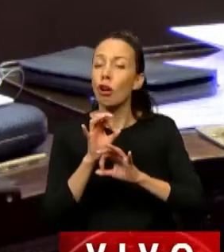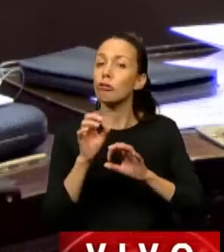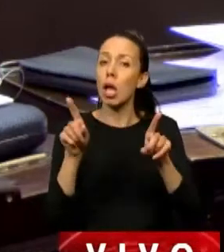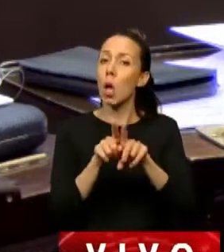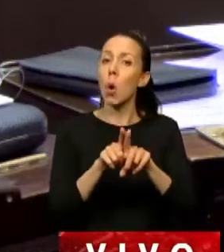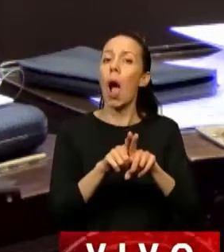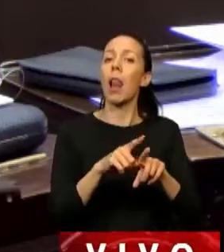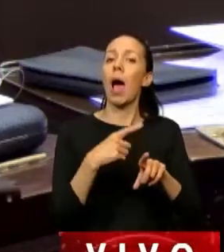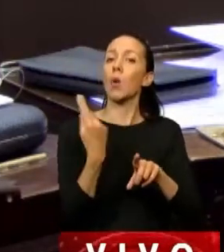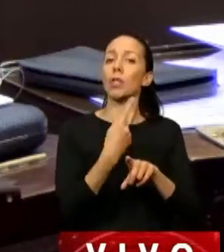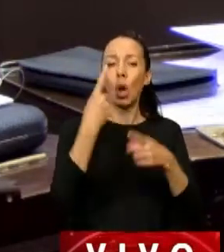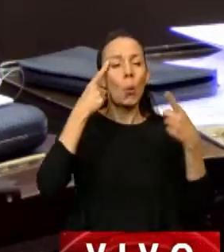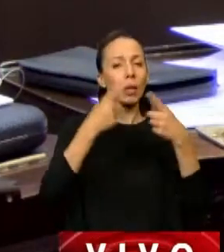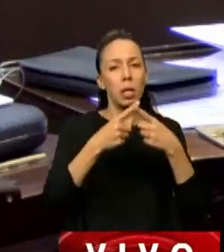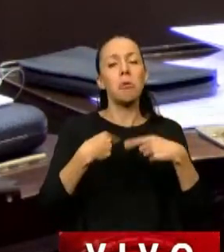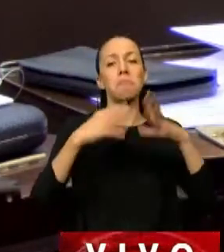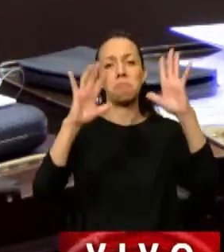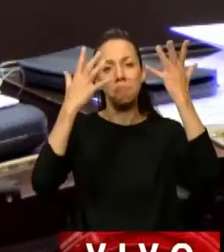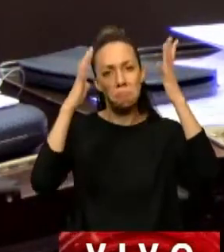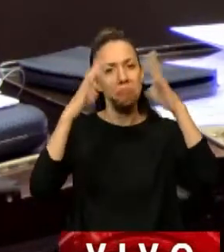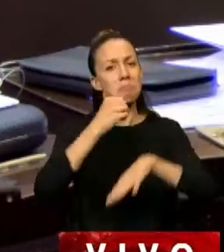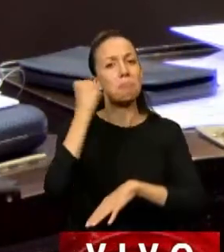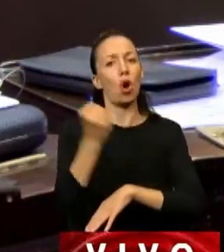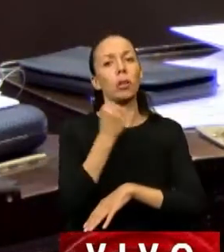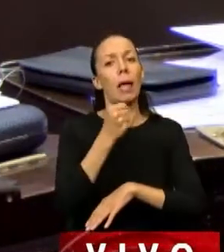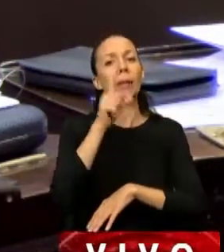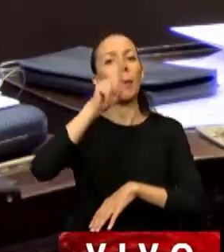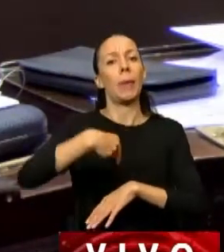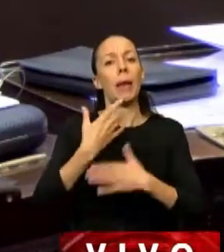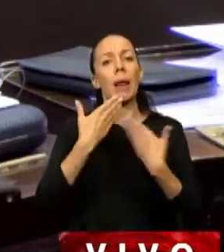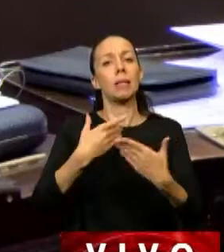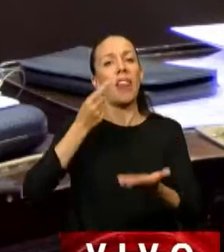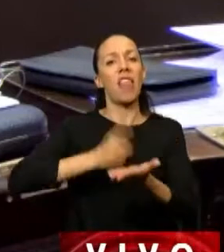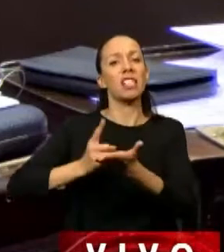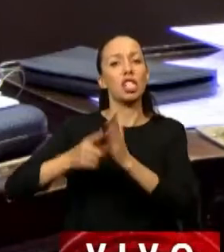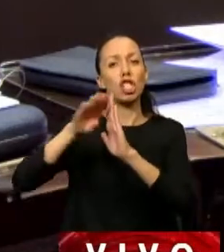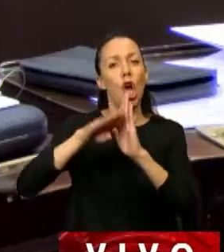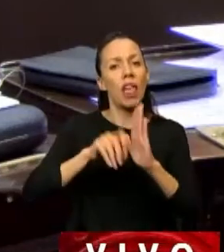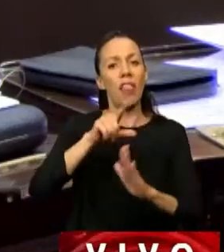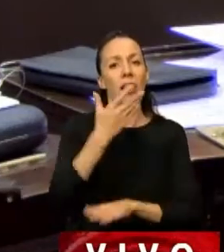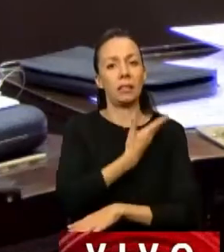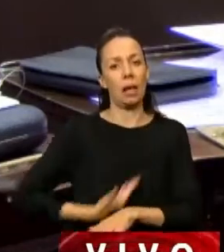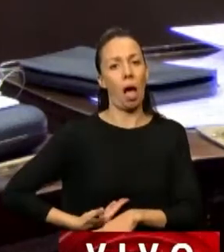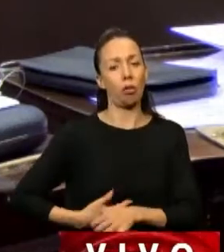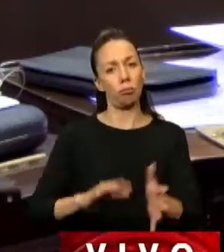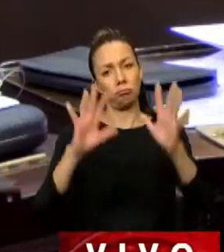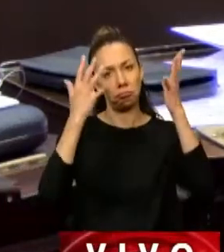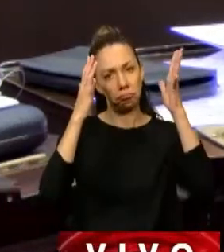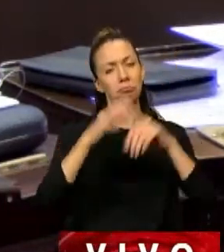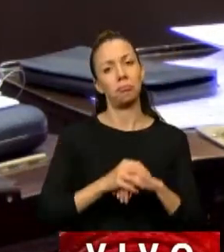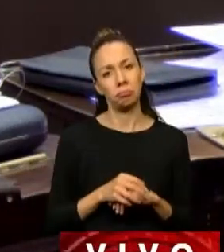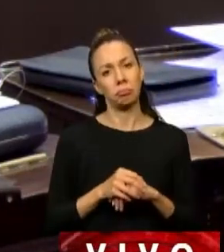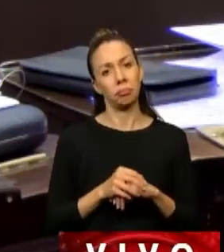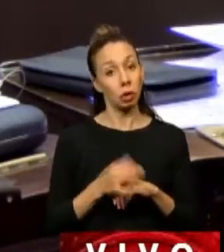los apoyamos, porque hay políticas de Estado. Y eso es lo que nosotros aspiramos. Entonces, creo que estamos tratando hoy